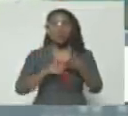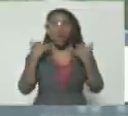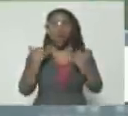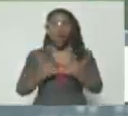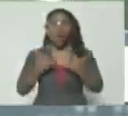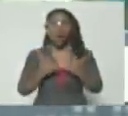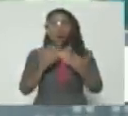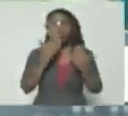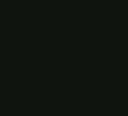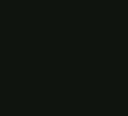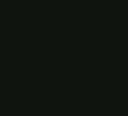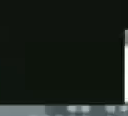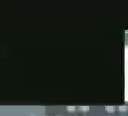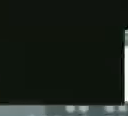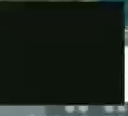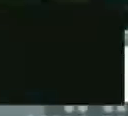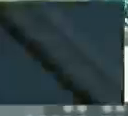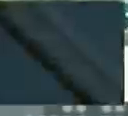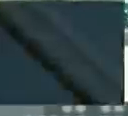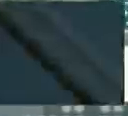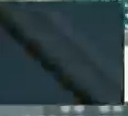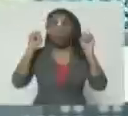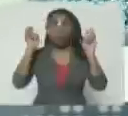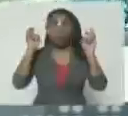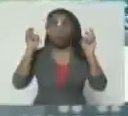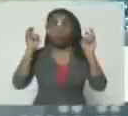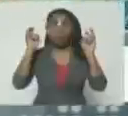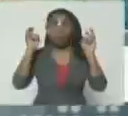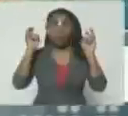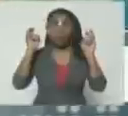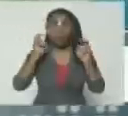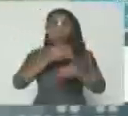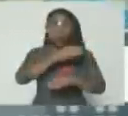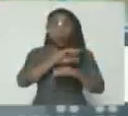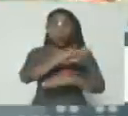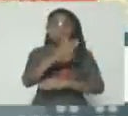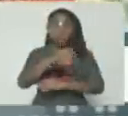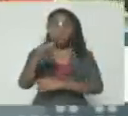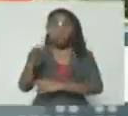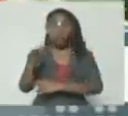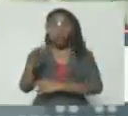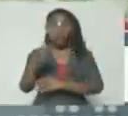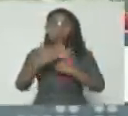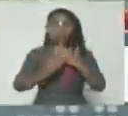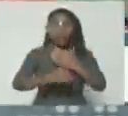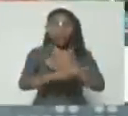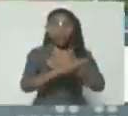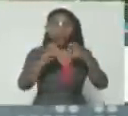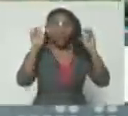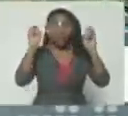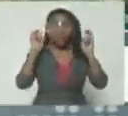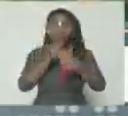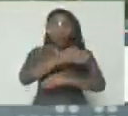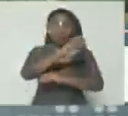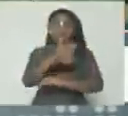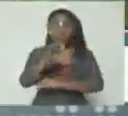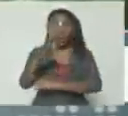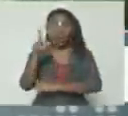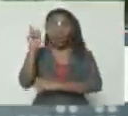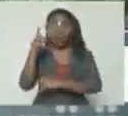estamos viendo productos del mar. Vamos avanzando integralmente en productos del mar. Está la